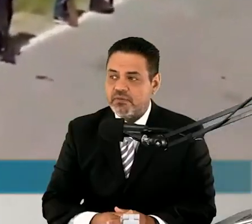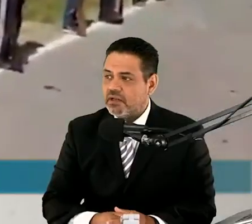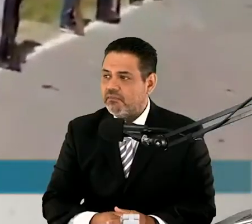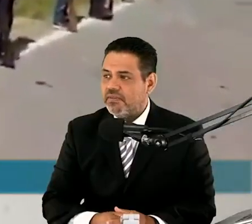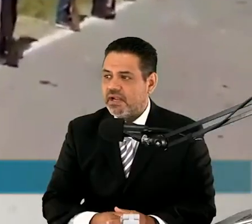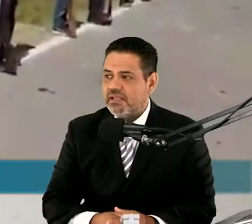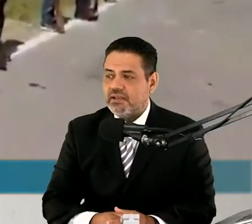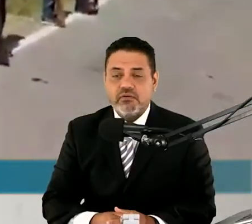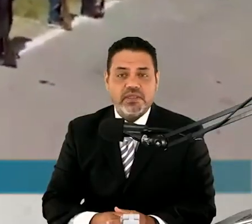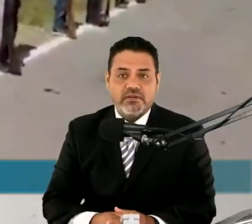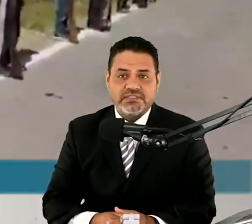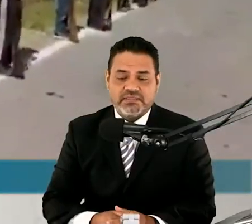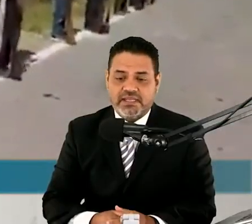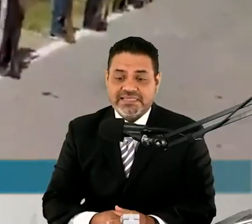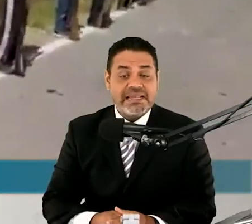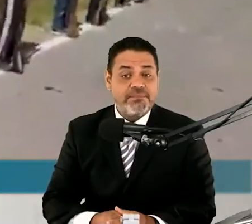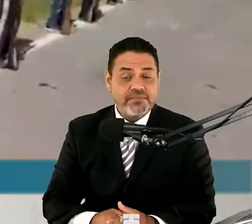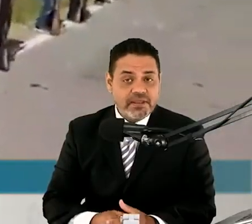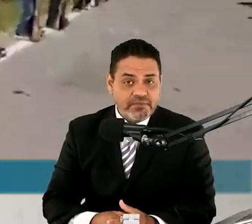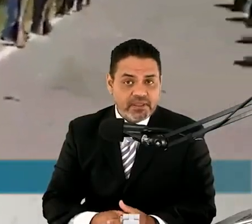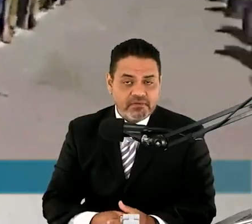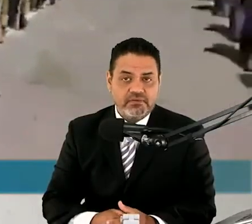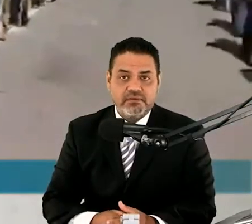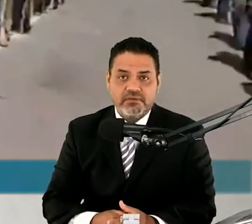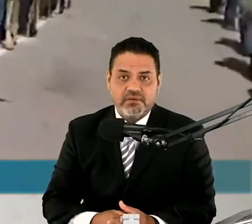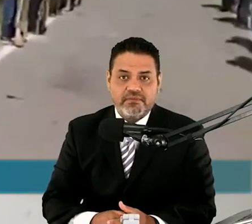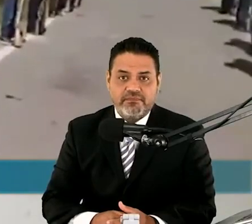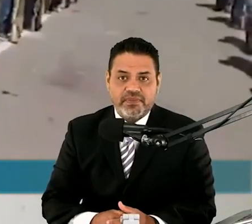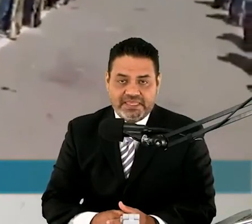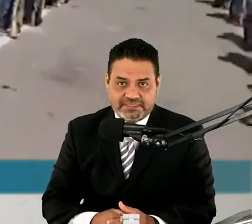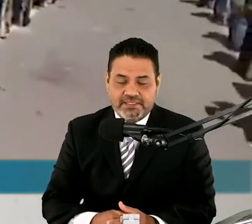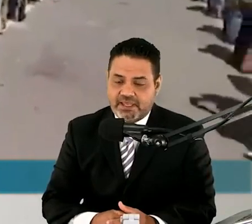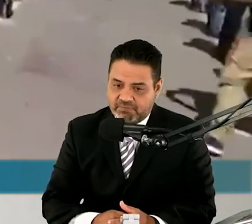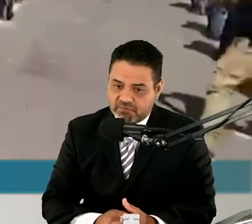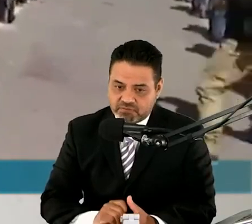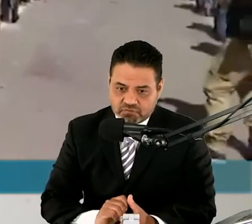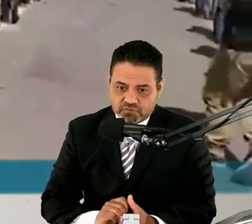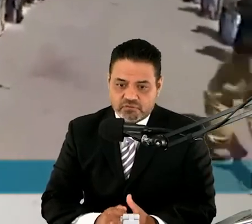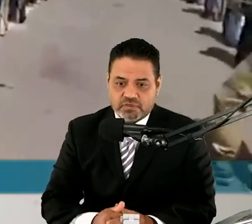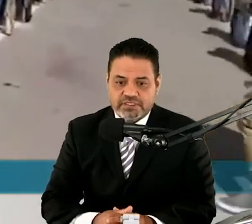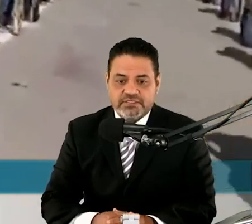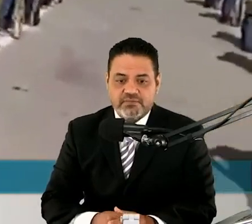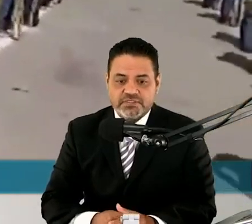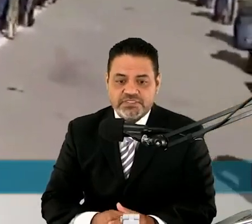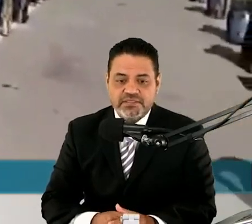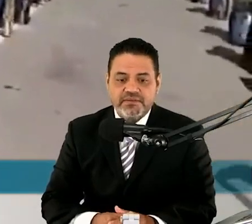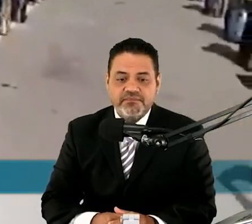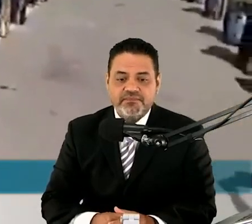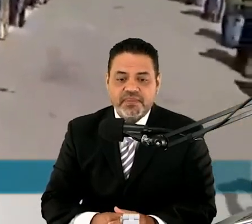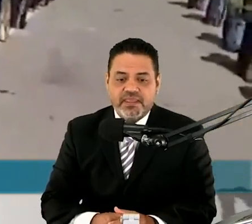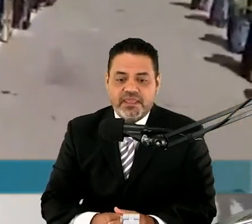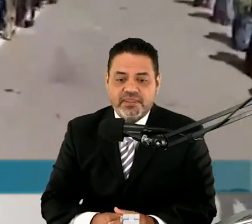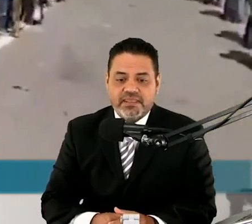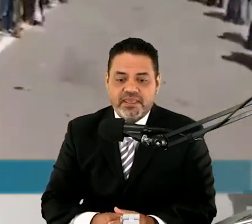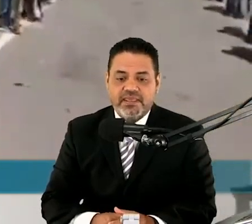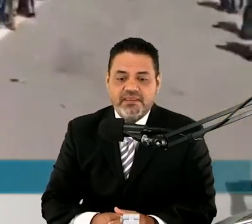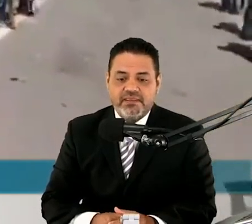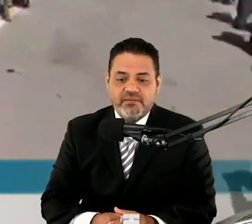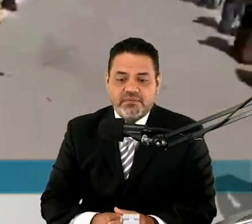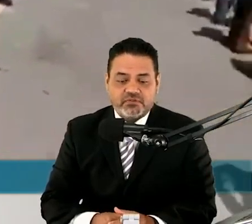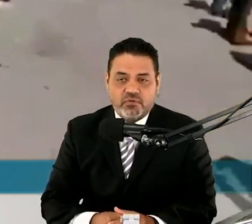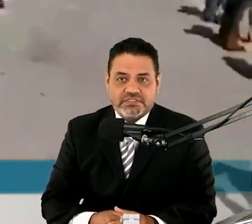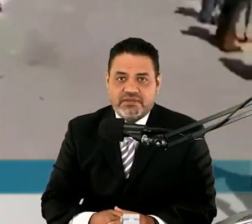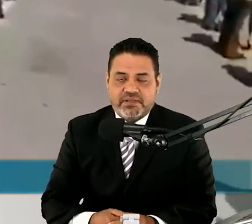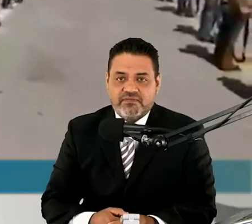parte del gobierno federal y del gobierno estatal es el primer vídeo este al menos nosotros lo registramos así en el que